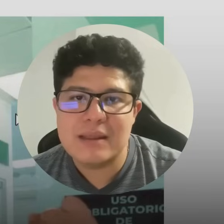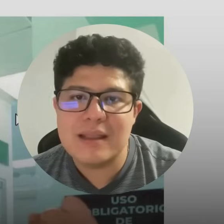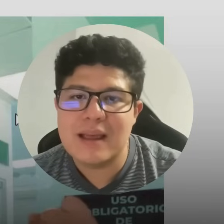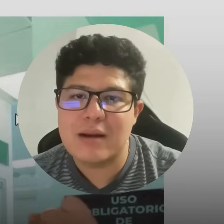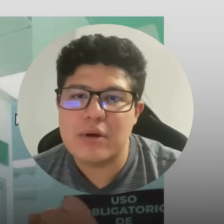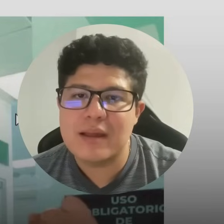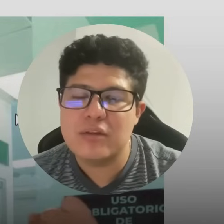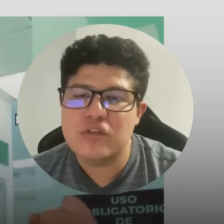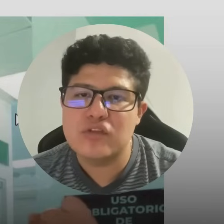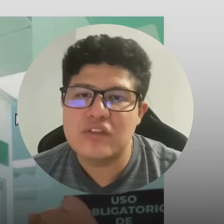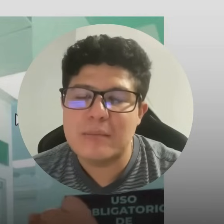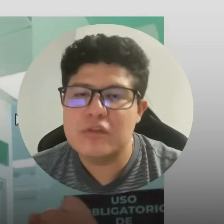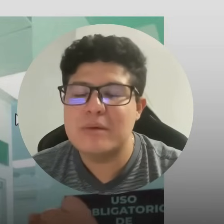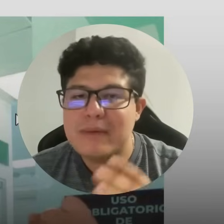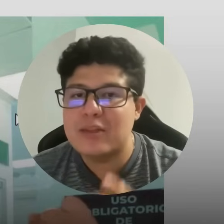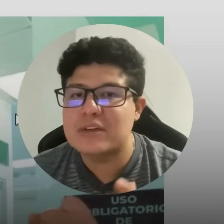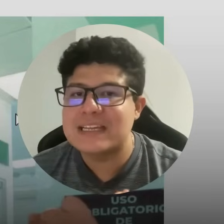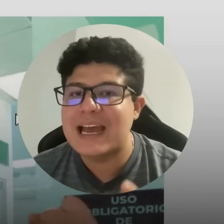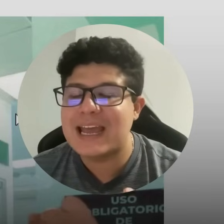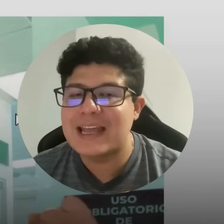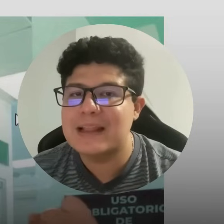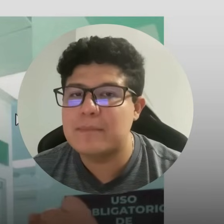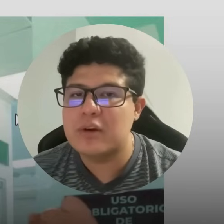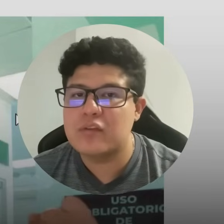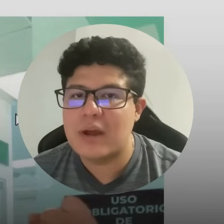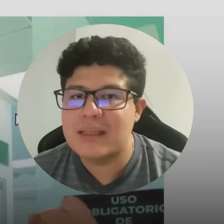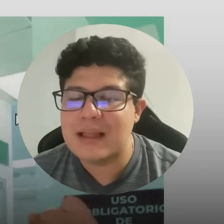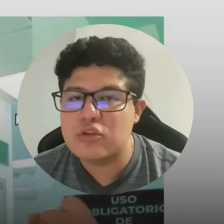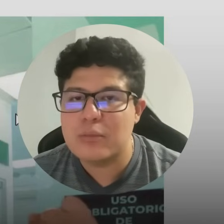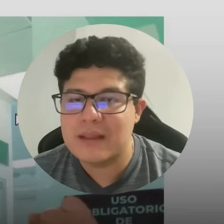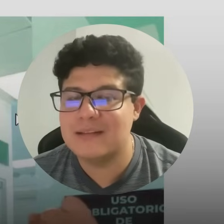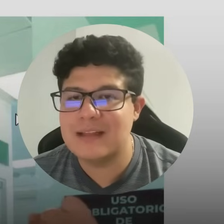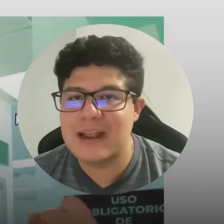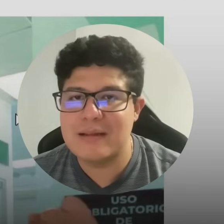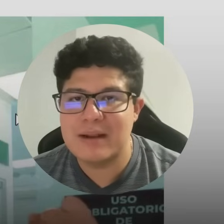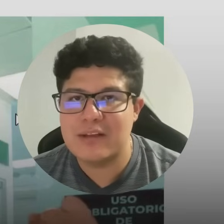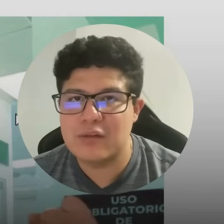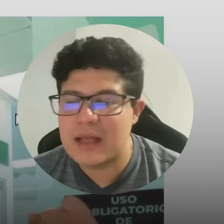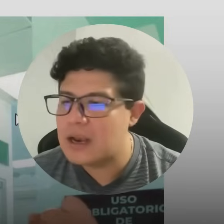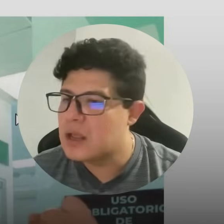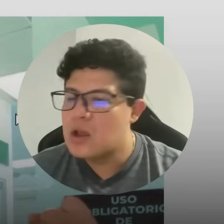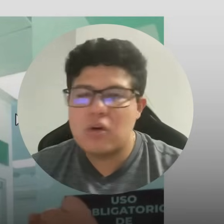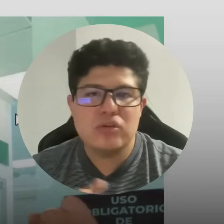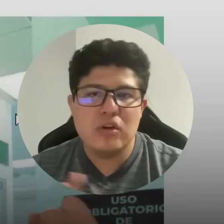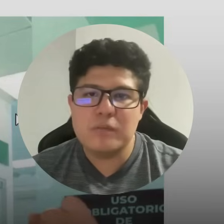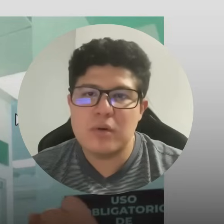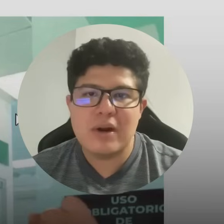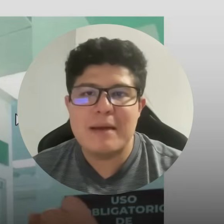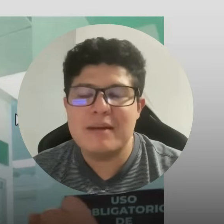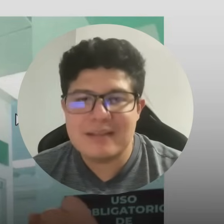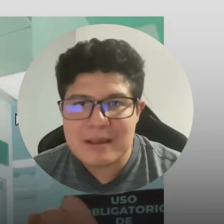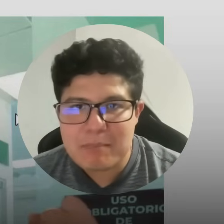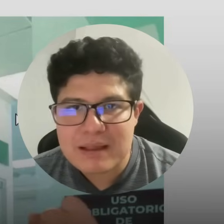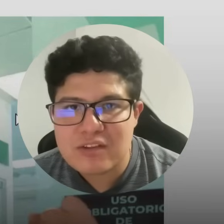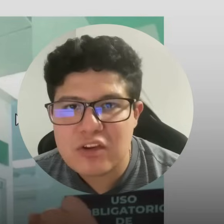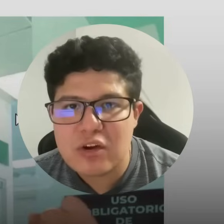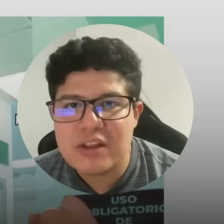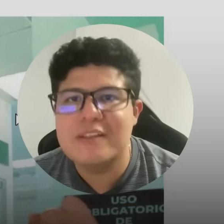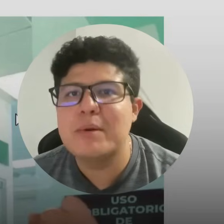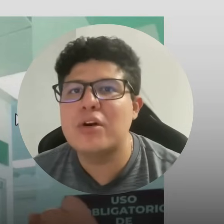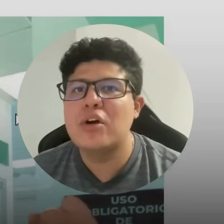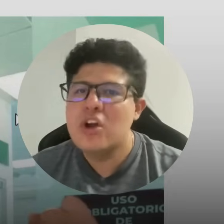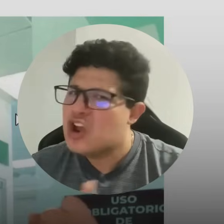2030 Recuerda que nosotros estamos viviendo esa agenda Por eso hay tanto bienestar a nivel nacional con todos los programas y